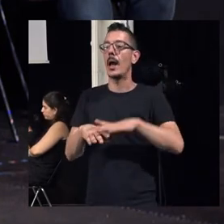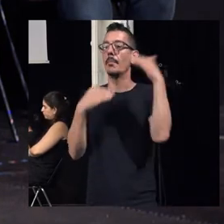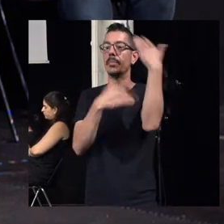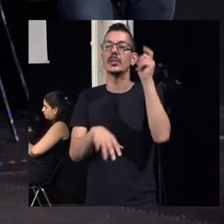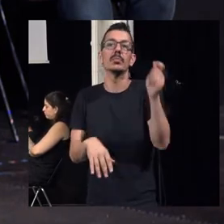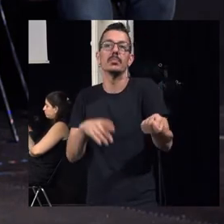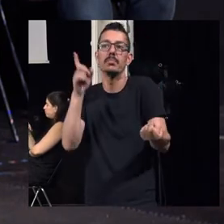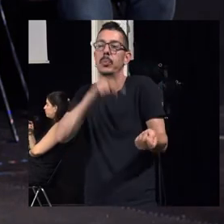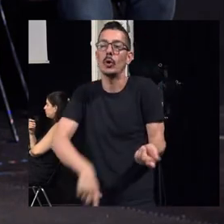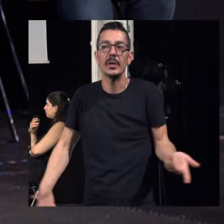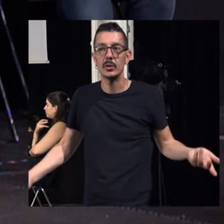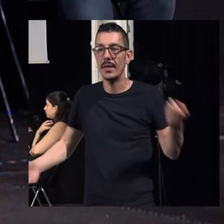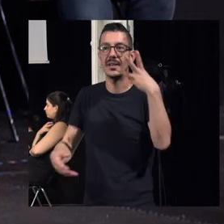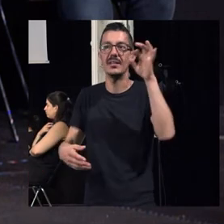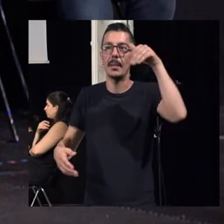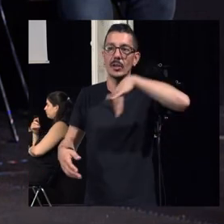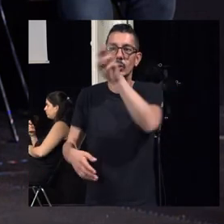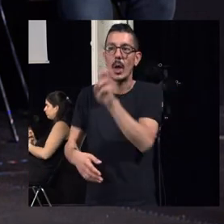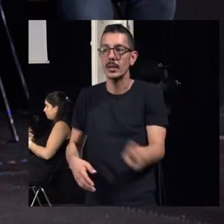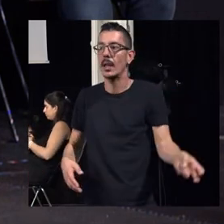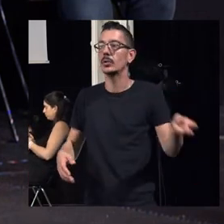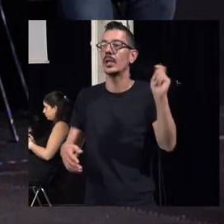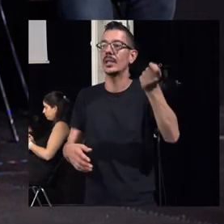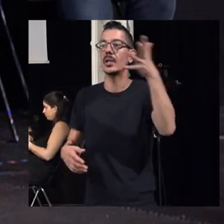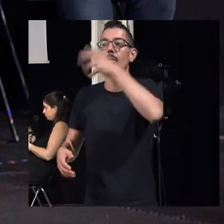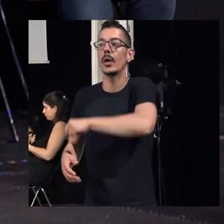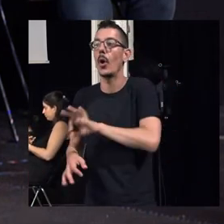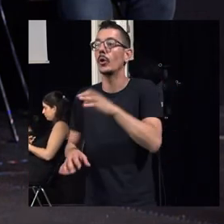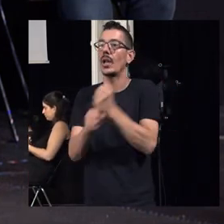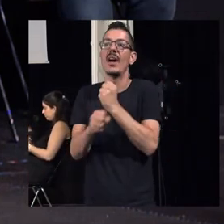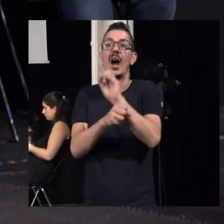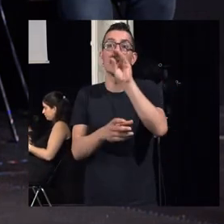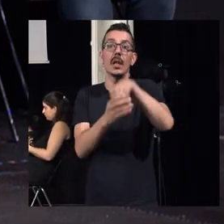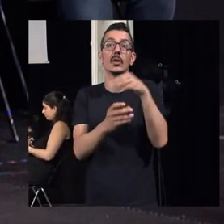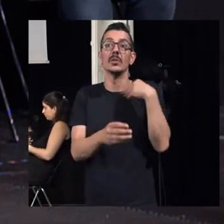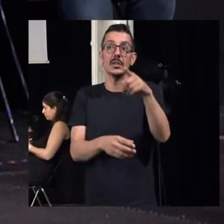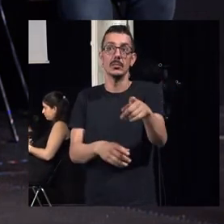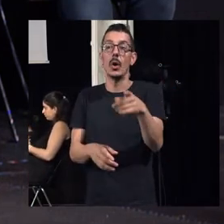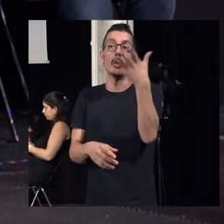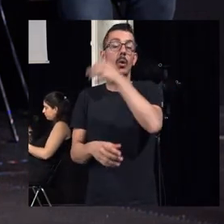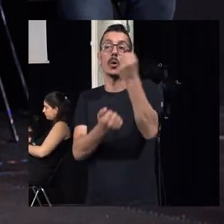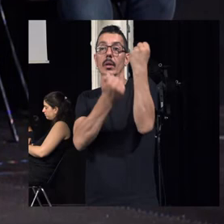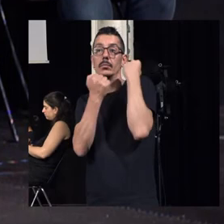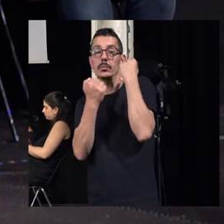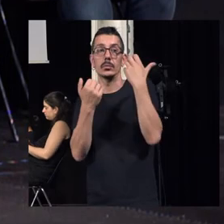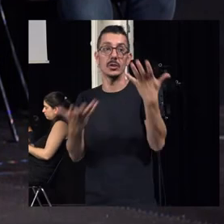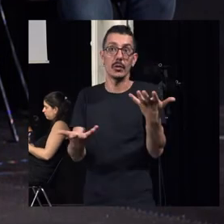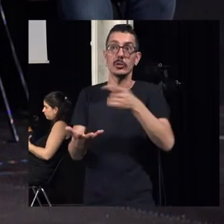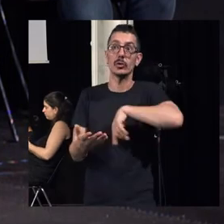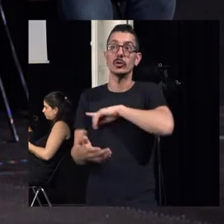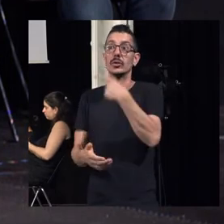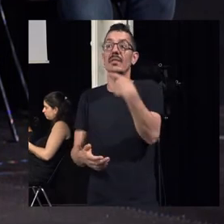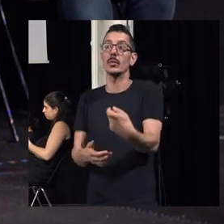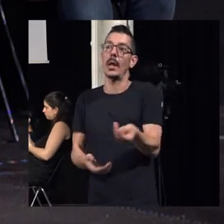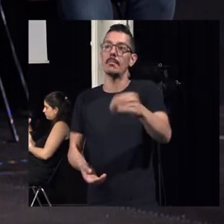piso de 30 metros cuadrados para también poder trabajar ahí. muchas veces. Entonces, tenemos esas